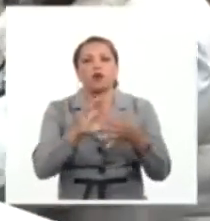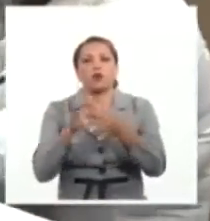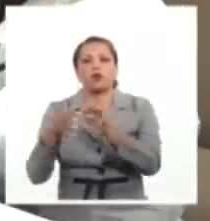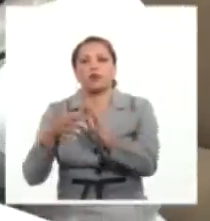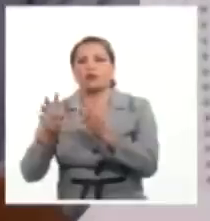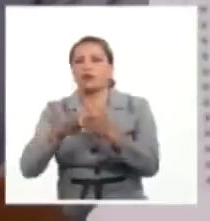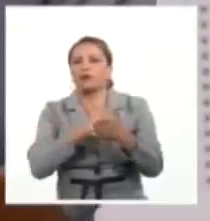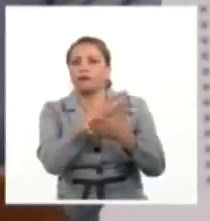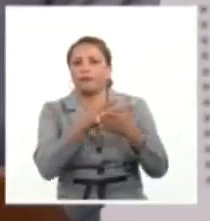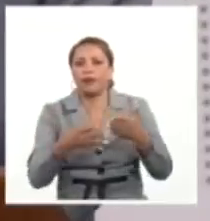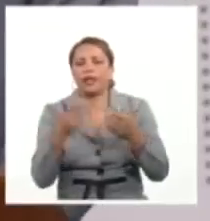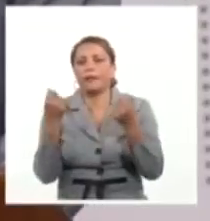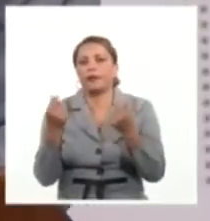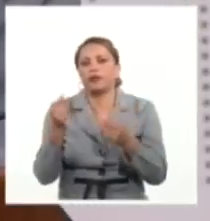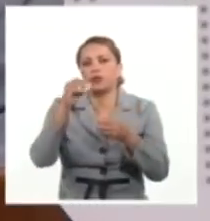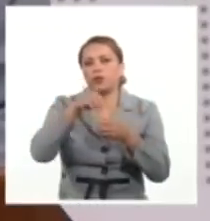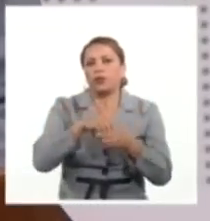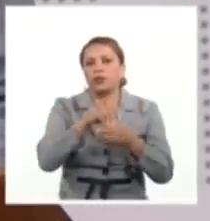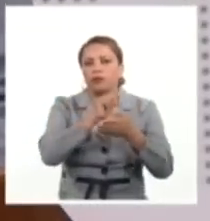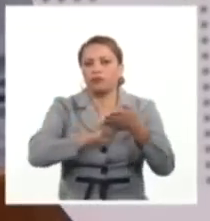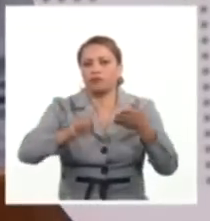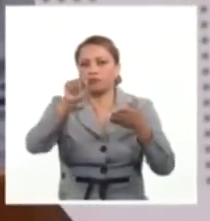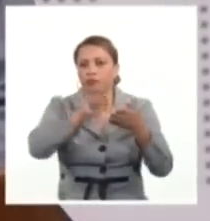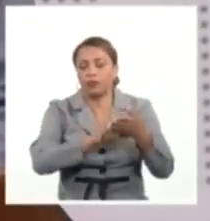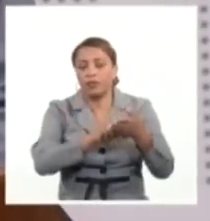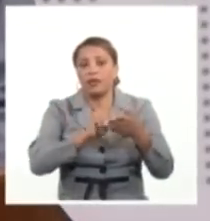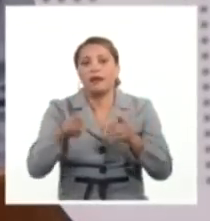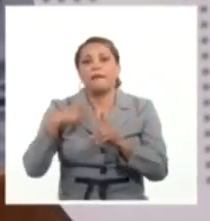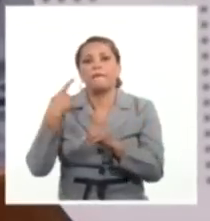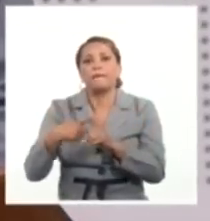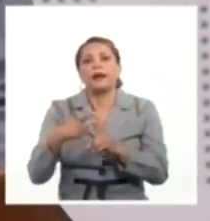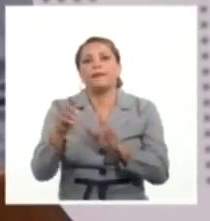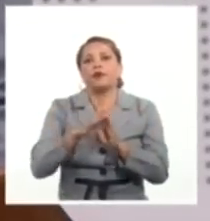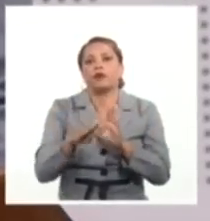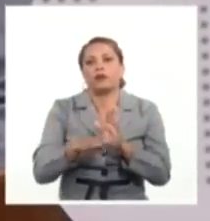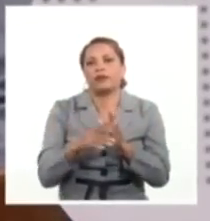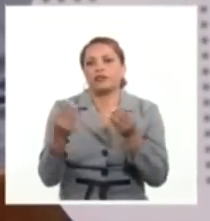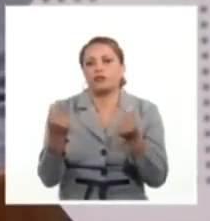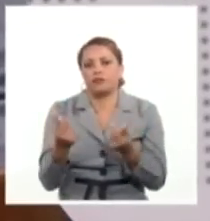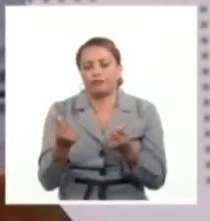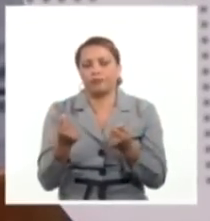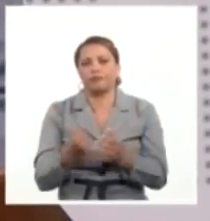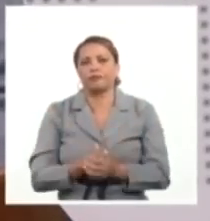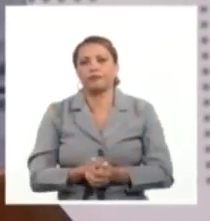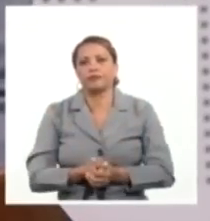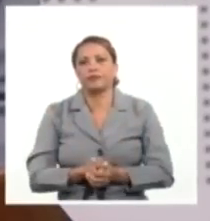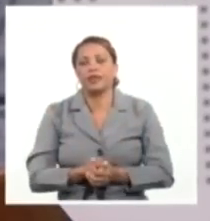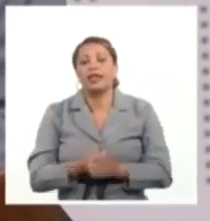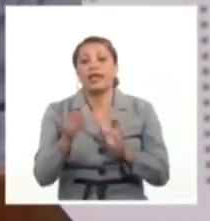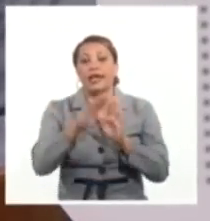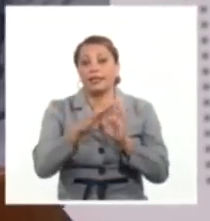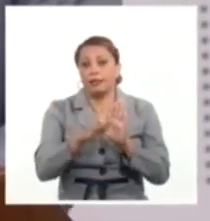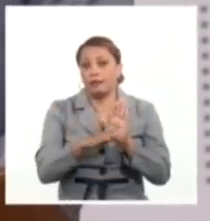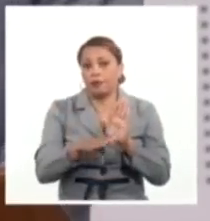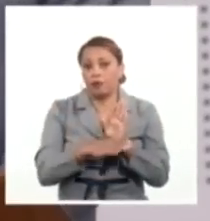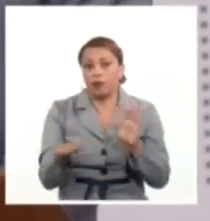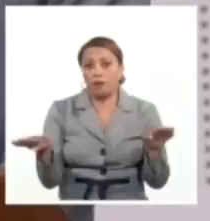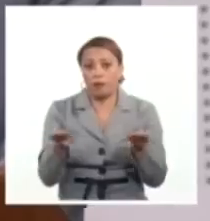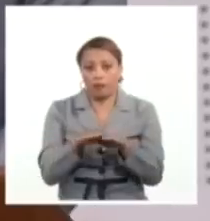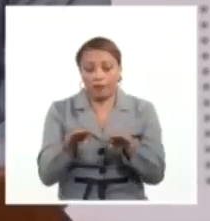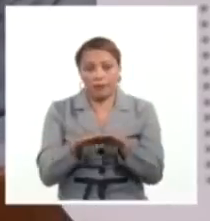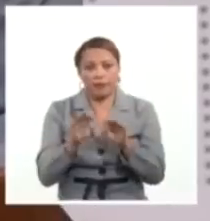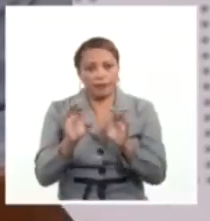plan, el presupuesto del Estado y la programación monetaria. Ese programa de estabilización